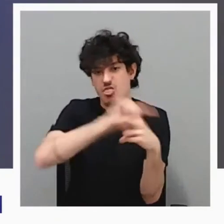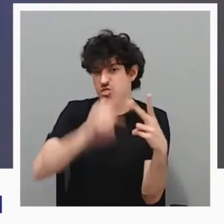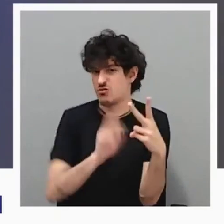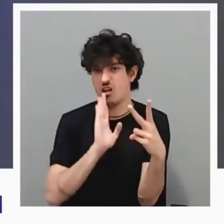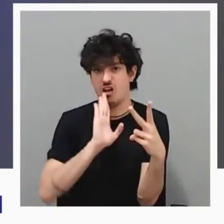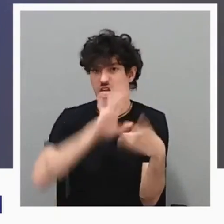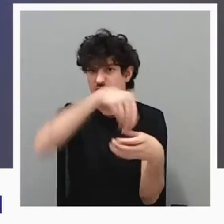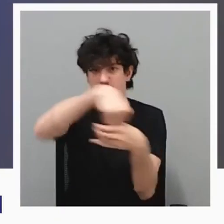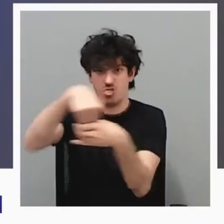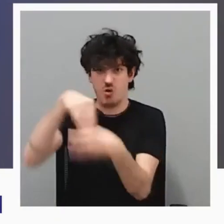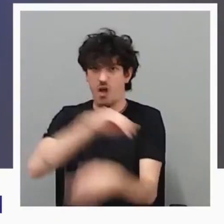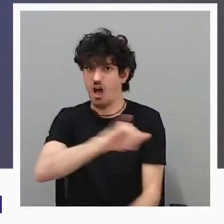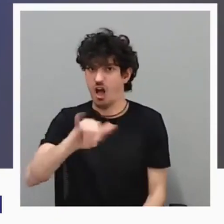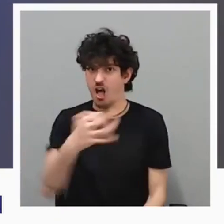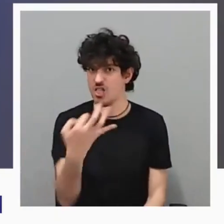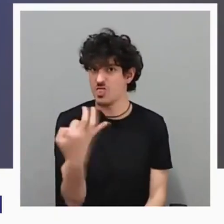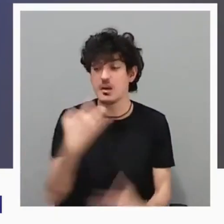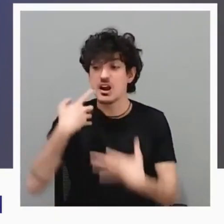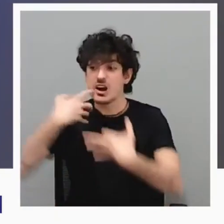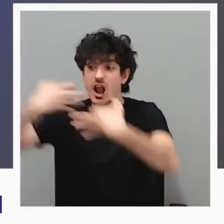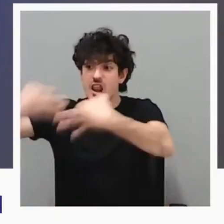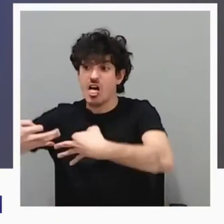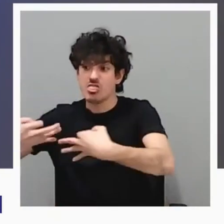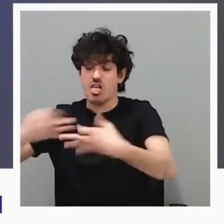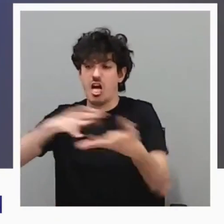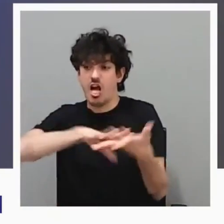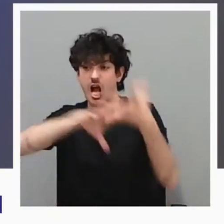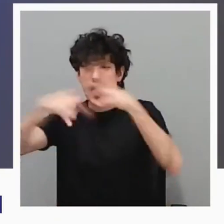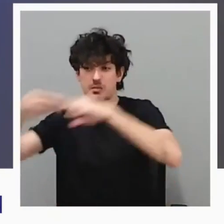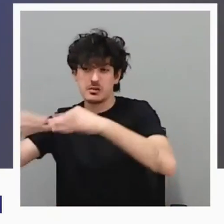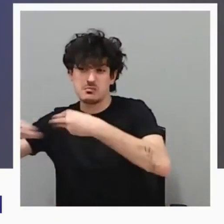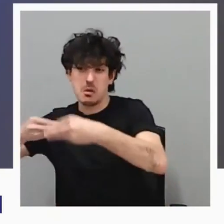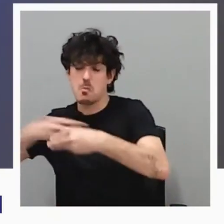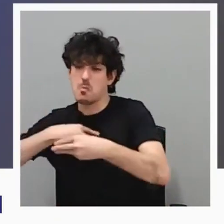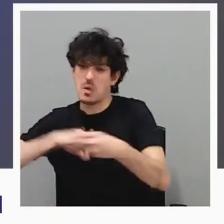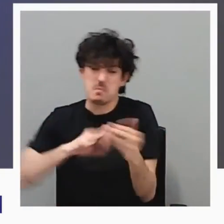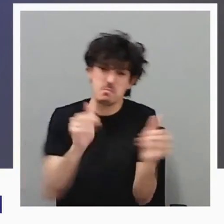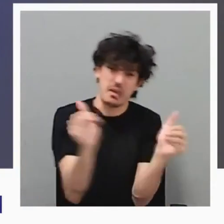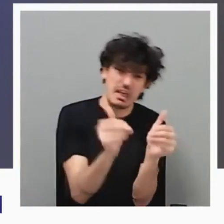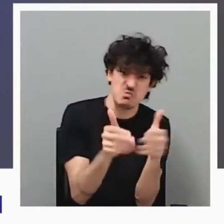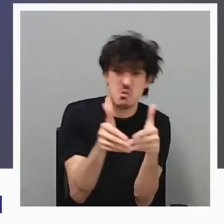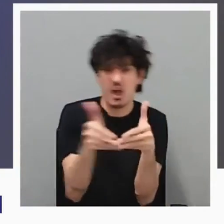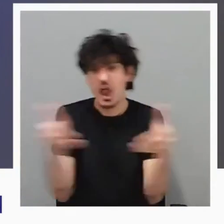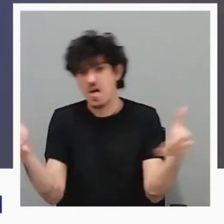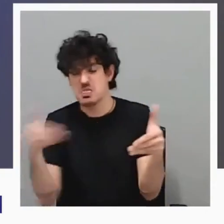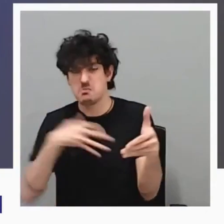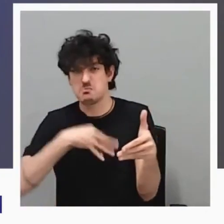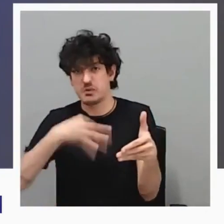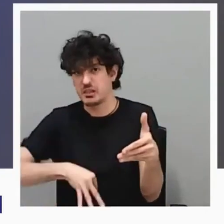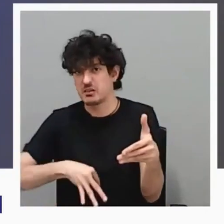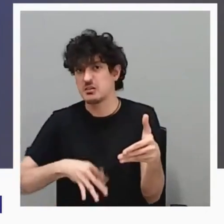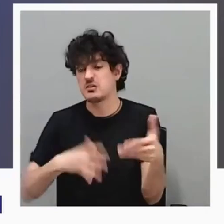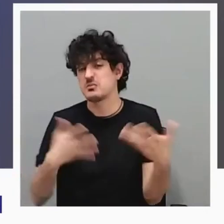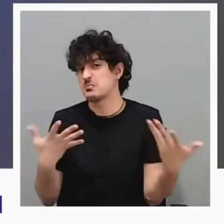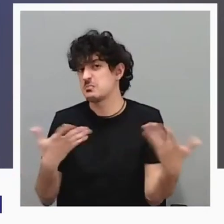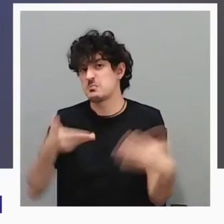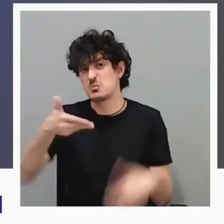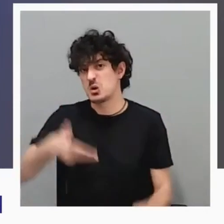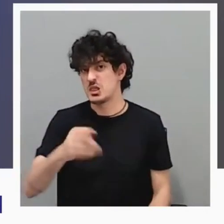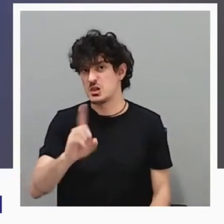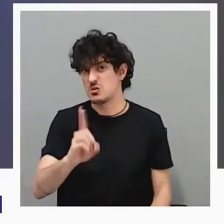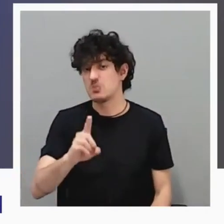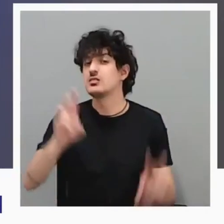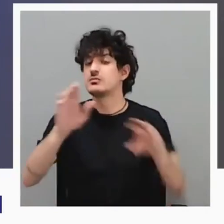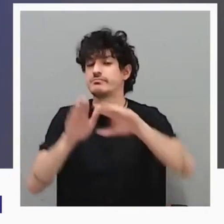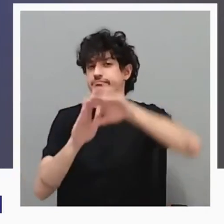realidad. Puede ser más grande o más pequeño, eso bueno, tampoco es una clave de éxito. Y luego, en cuanto a la mentoría, yo diría que